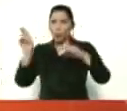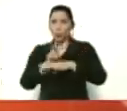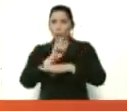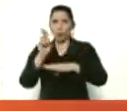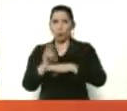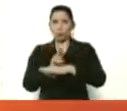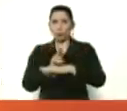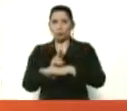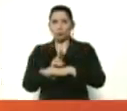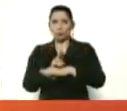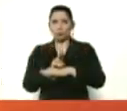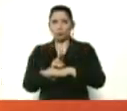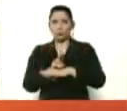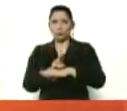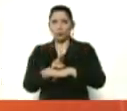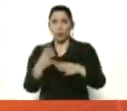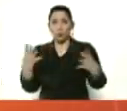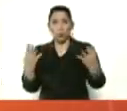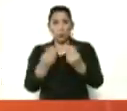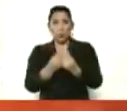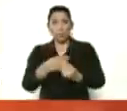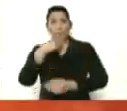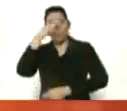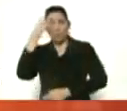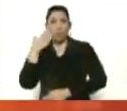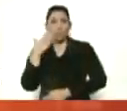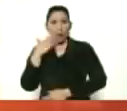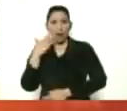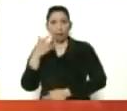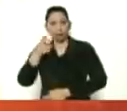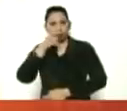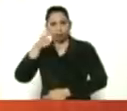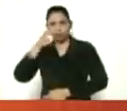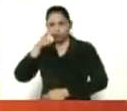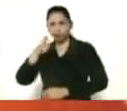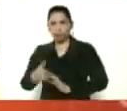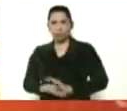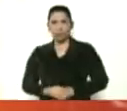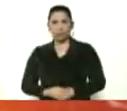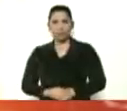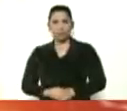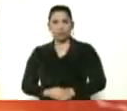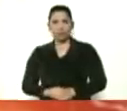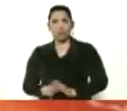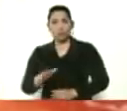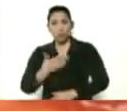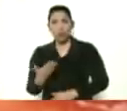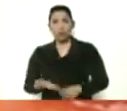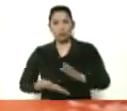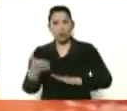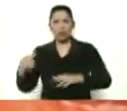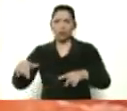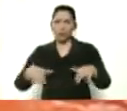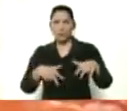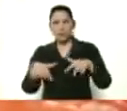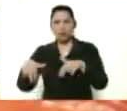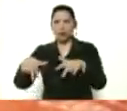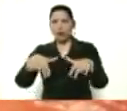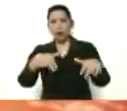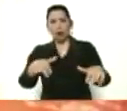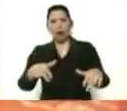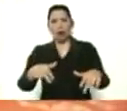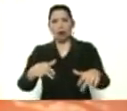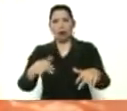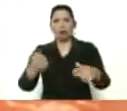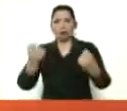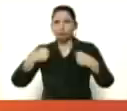y con un representante, un padre, la madre, un representante, puedan salir a caminar, a estirar